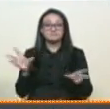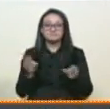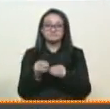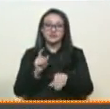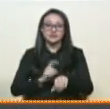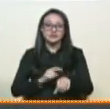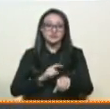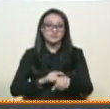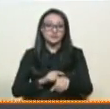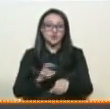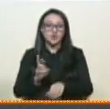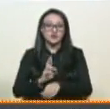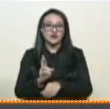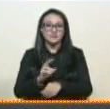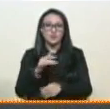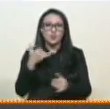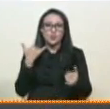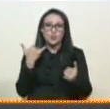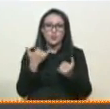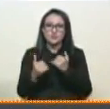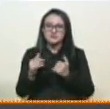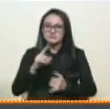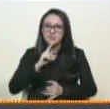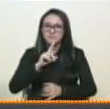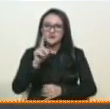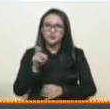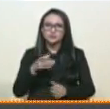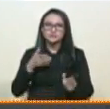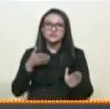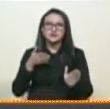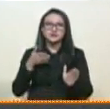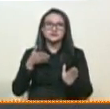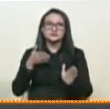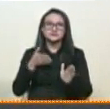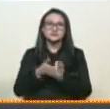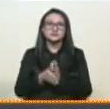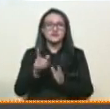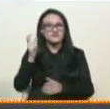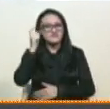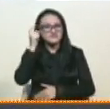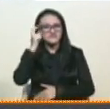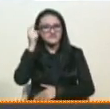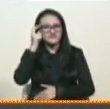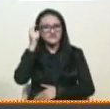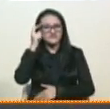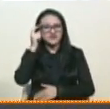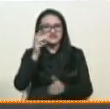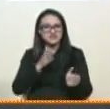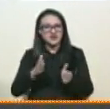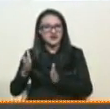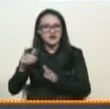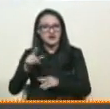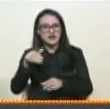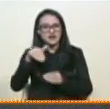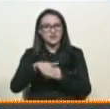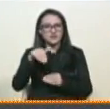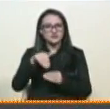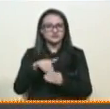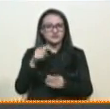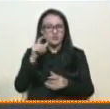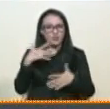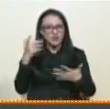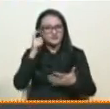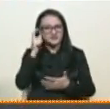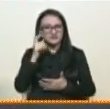tiempo. Rápidamente esta última pregunta, y es en relación a la fecha del proceso electoral. ¿Qué nos dice la... Bueno, la nosotros